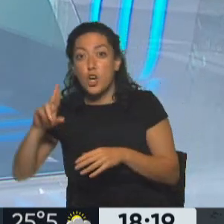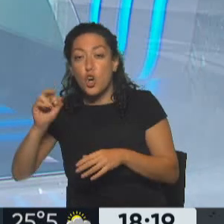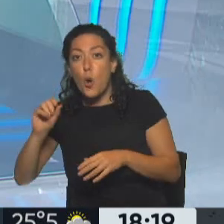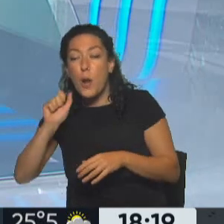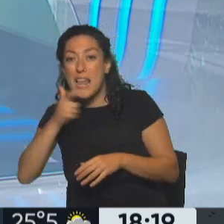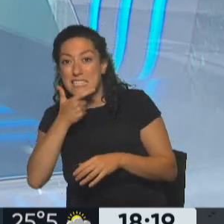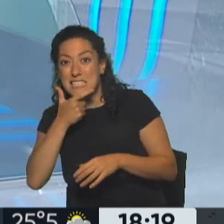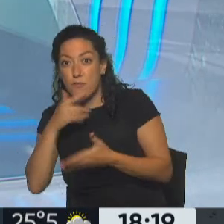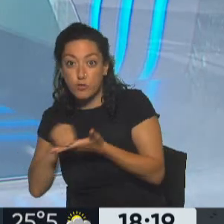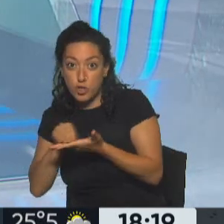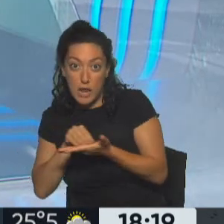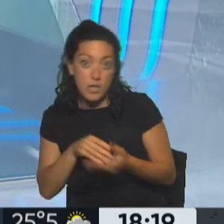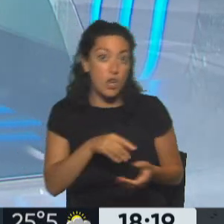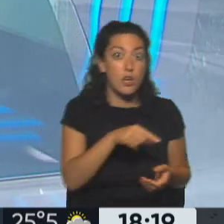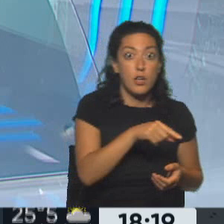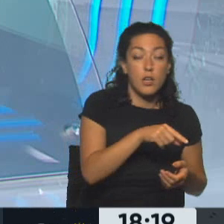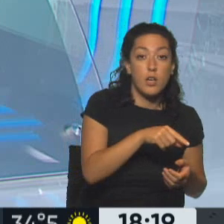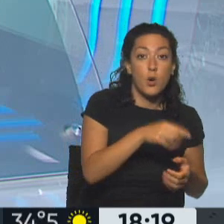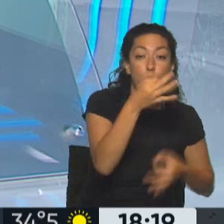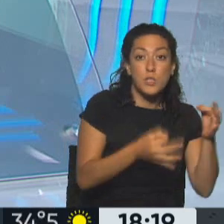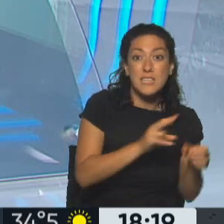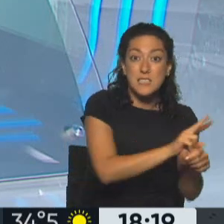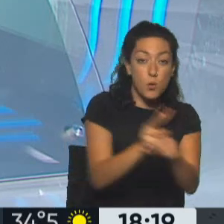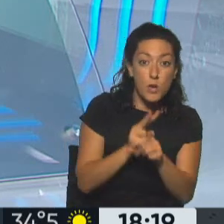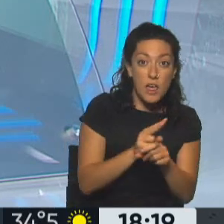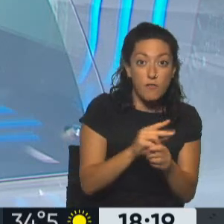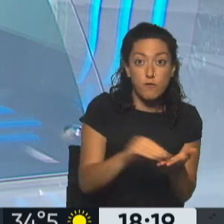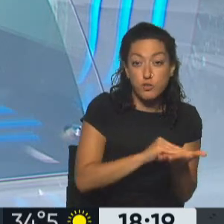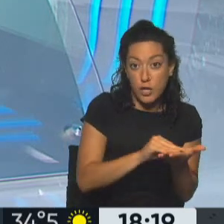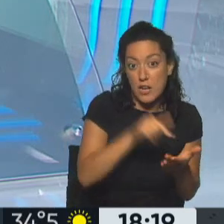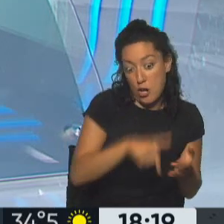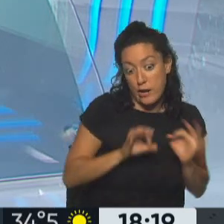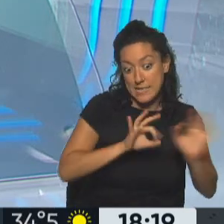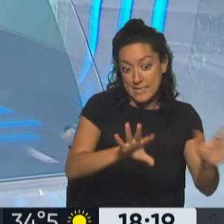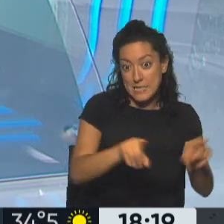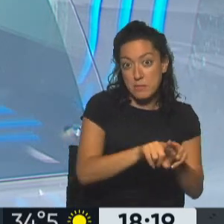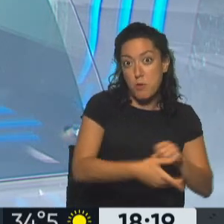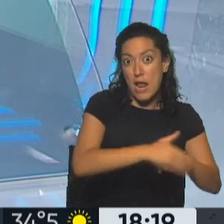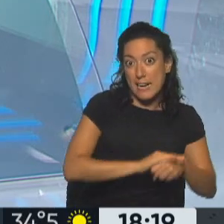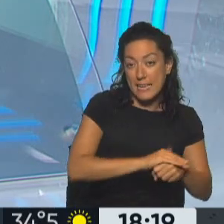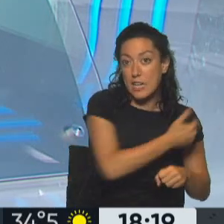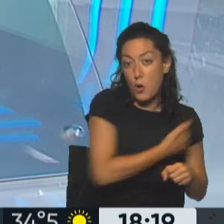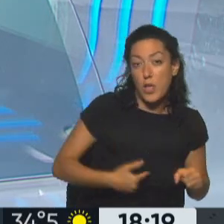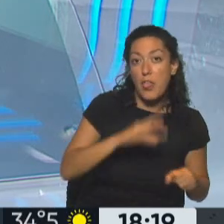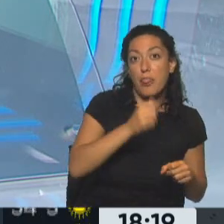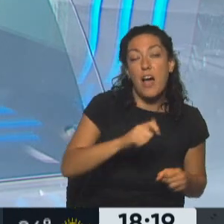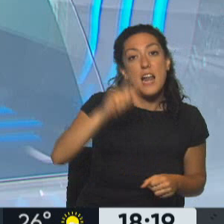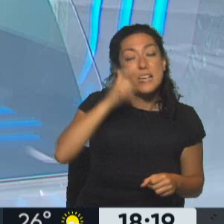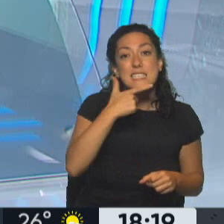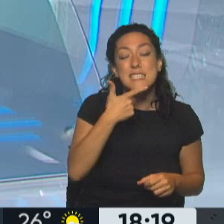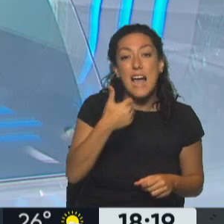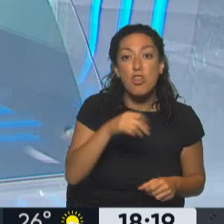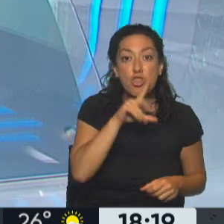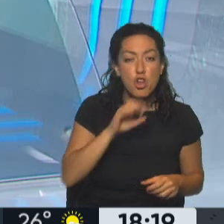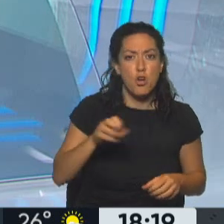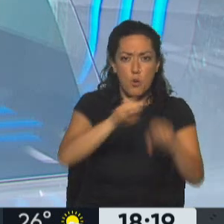Robles, y entre el funcionario de Justicia y Seguridad, ahora en licencia del gobierno de Larreta, Marcelo D'Alessandro,